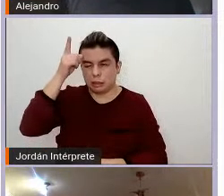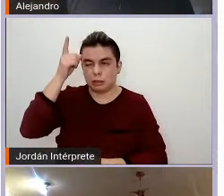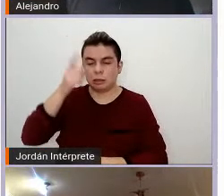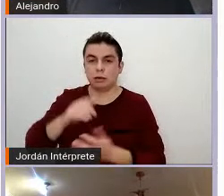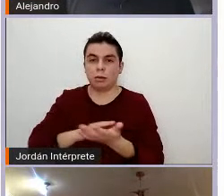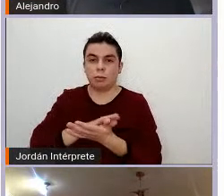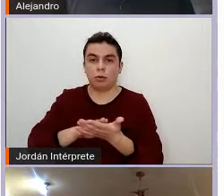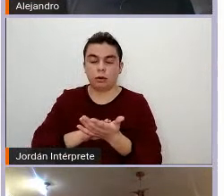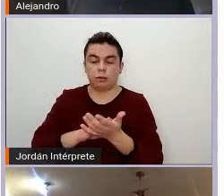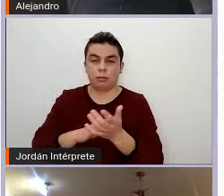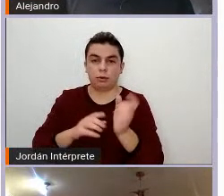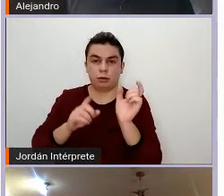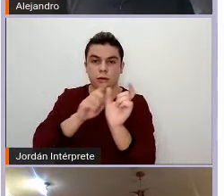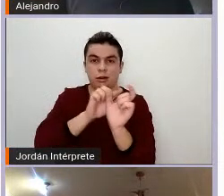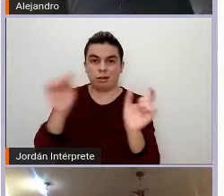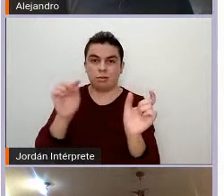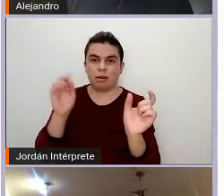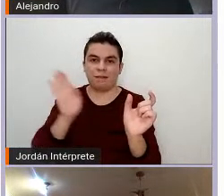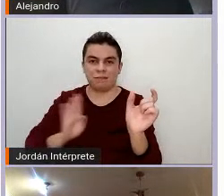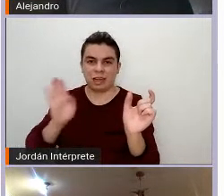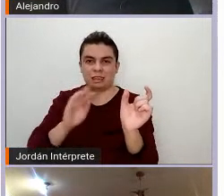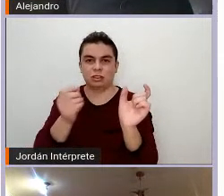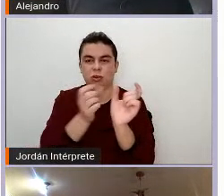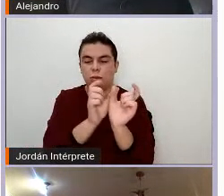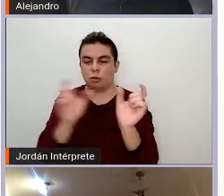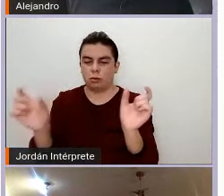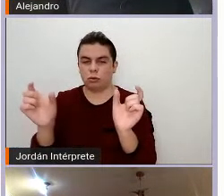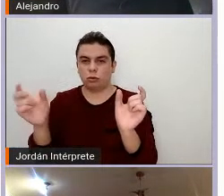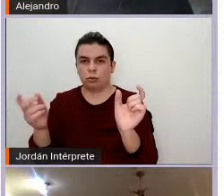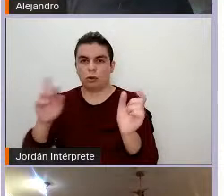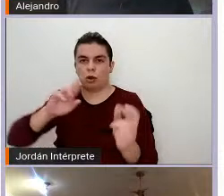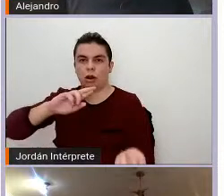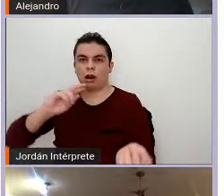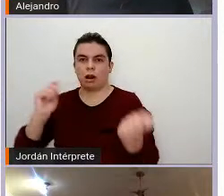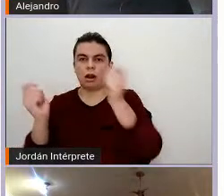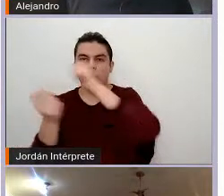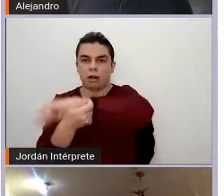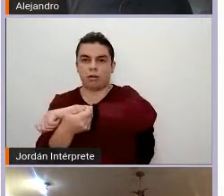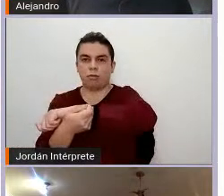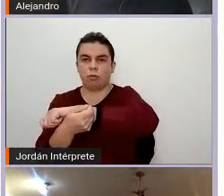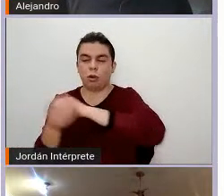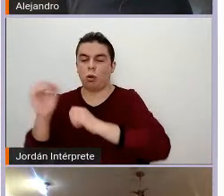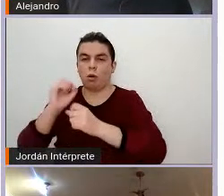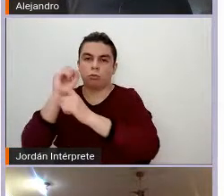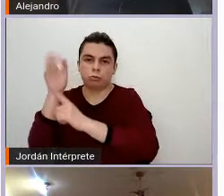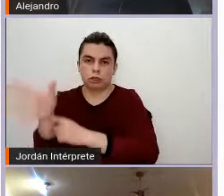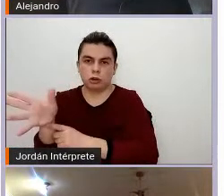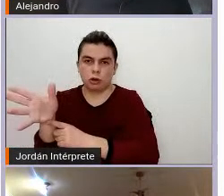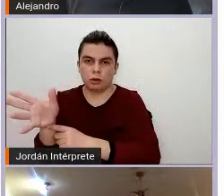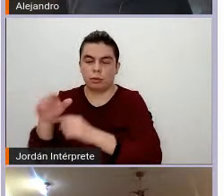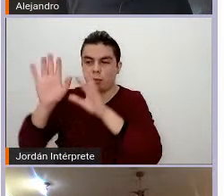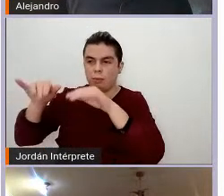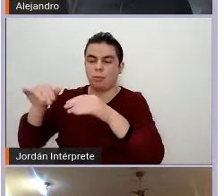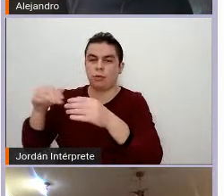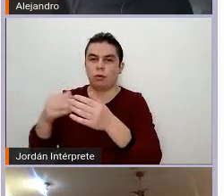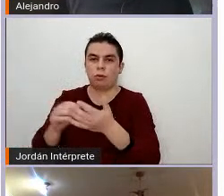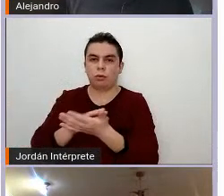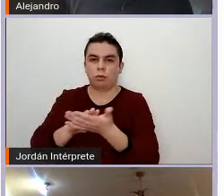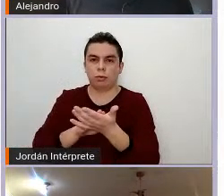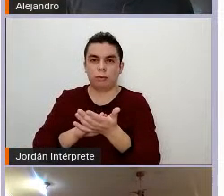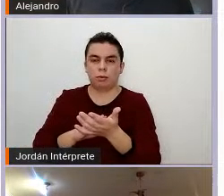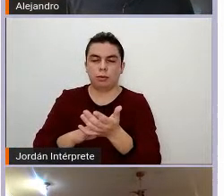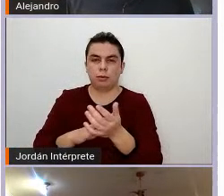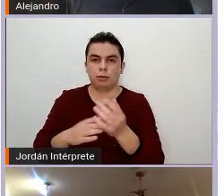Una primera traducción básica que equivale a la reformulación o un sinónimo dentro de un mismo idioma que denominó